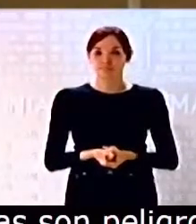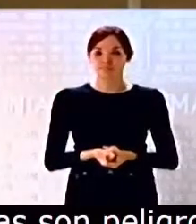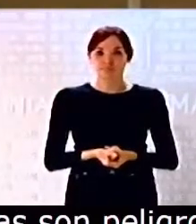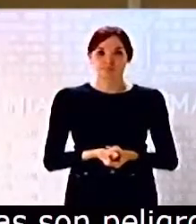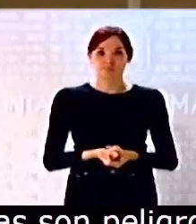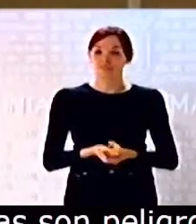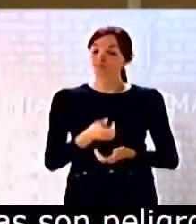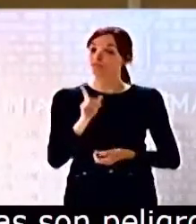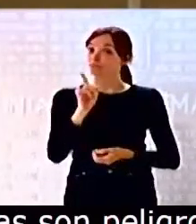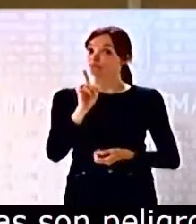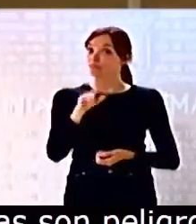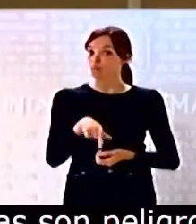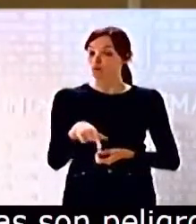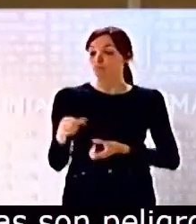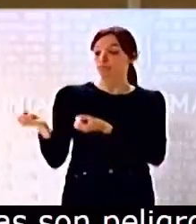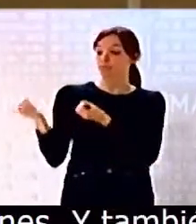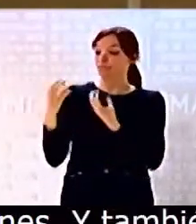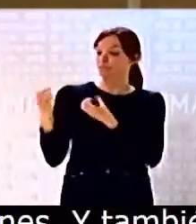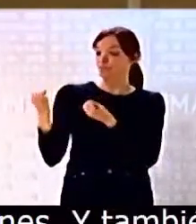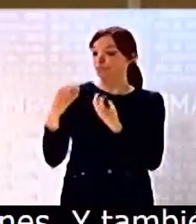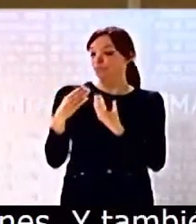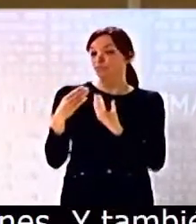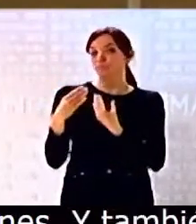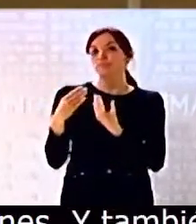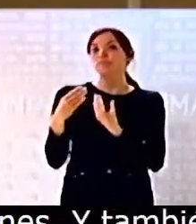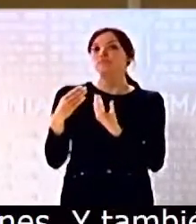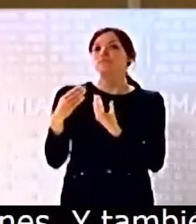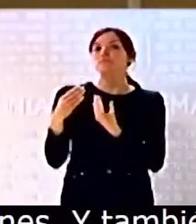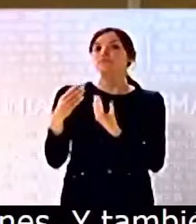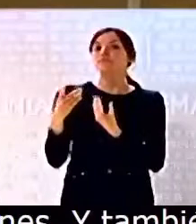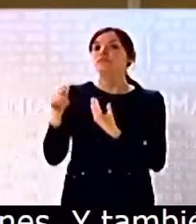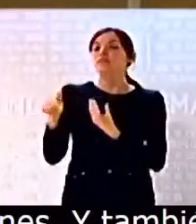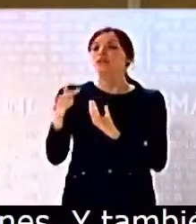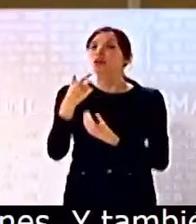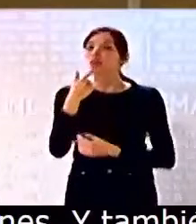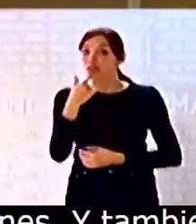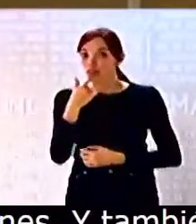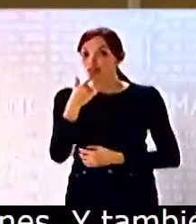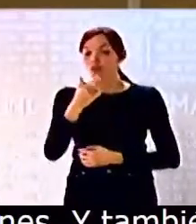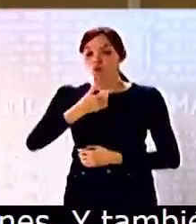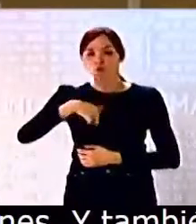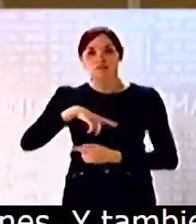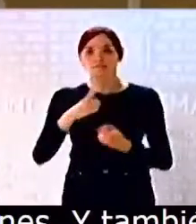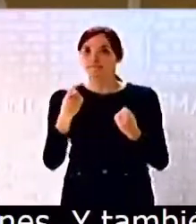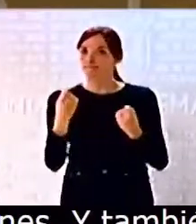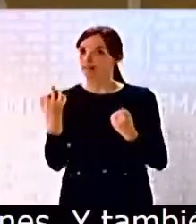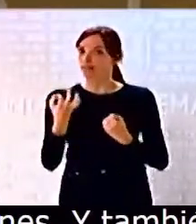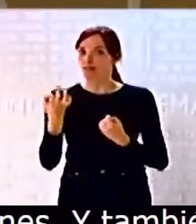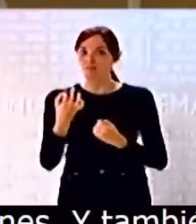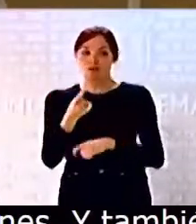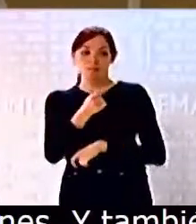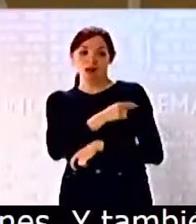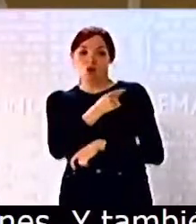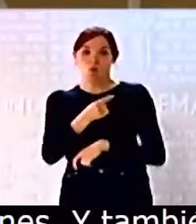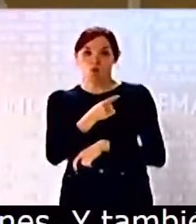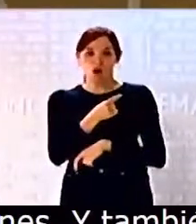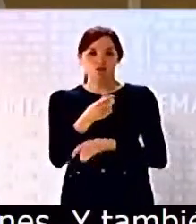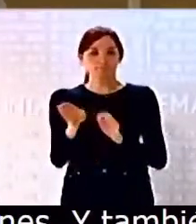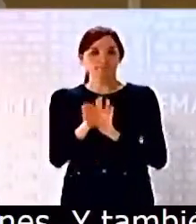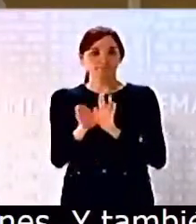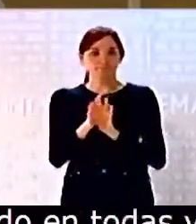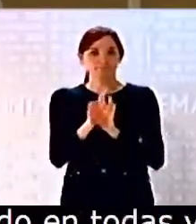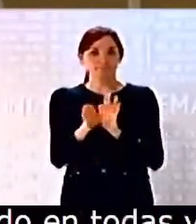Y también se nos ha informado de la necesidad de seguir vacunando en todas y cada una